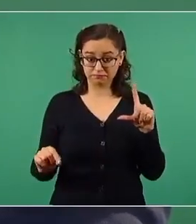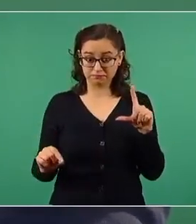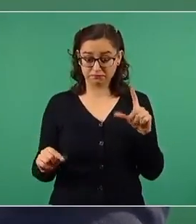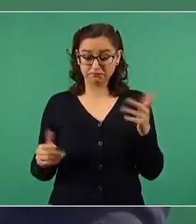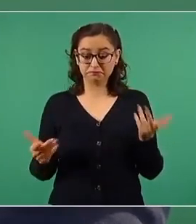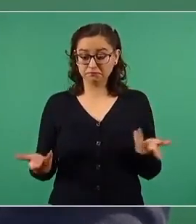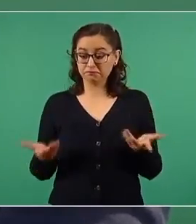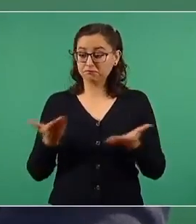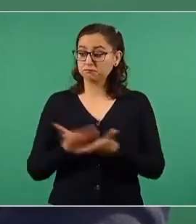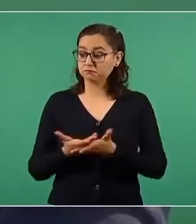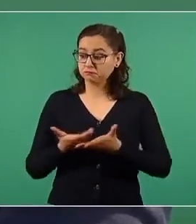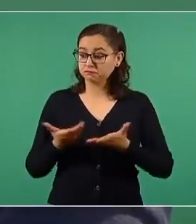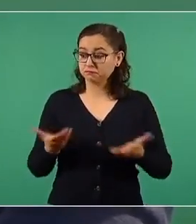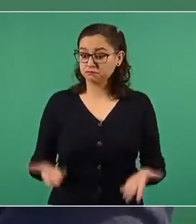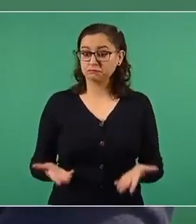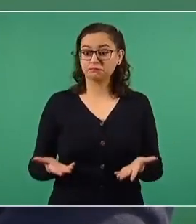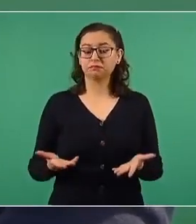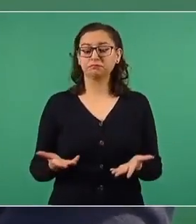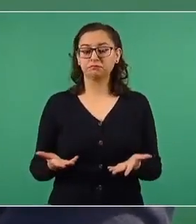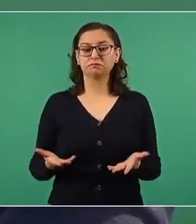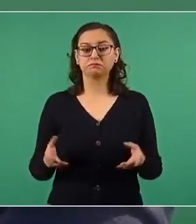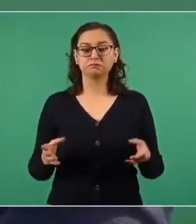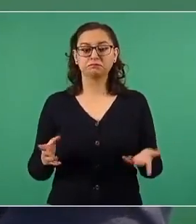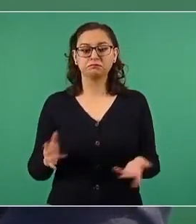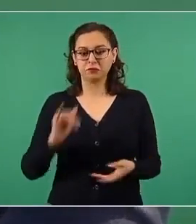mayor prestigio